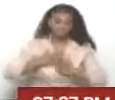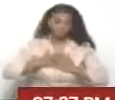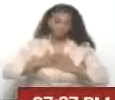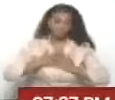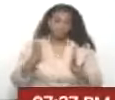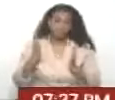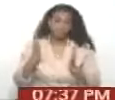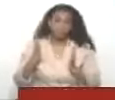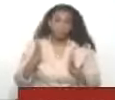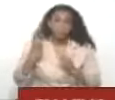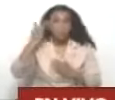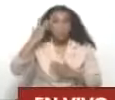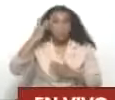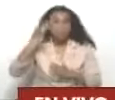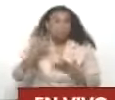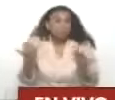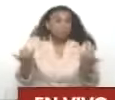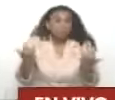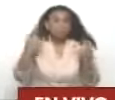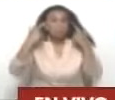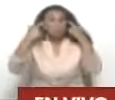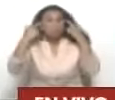Los misterios de Dios